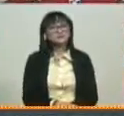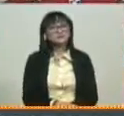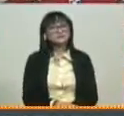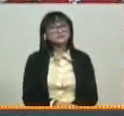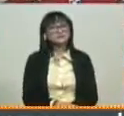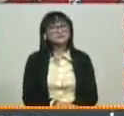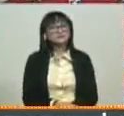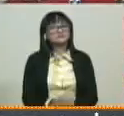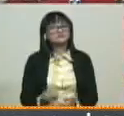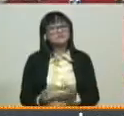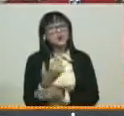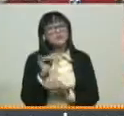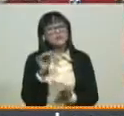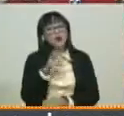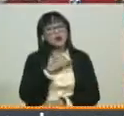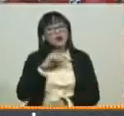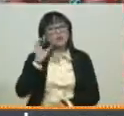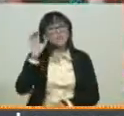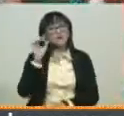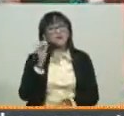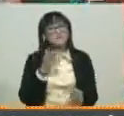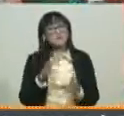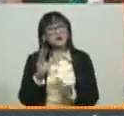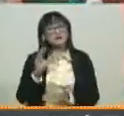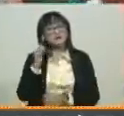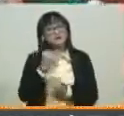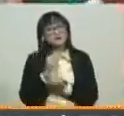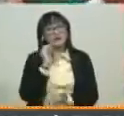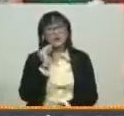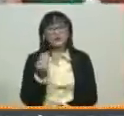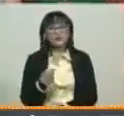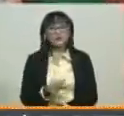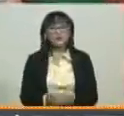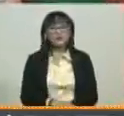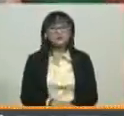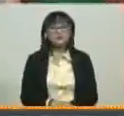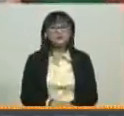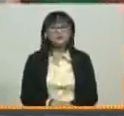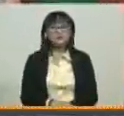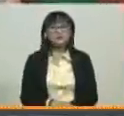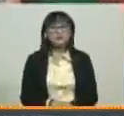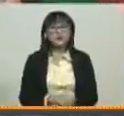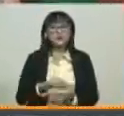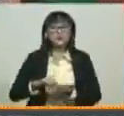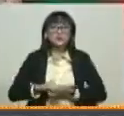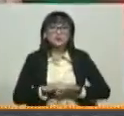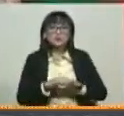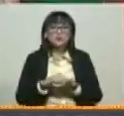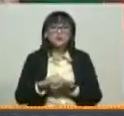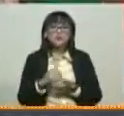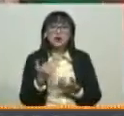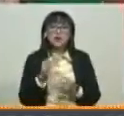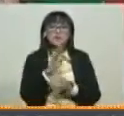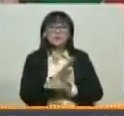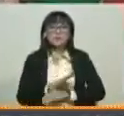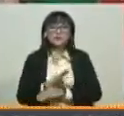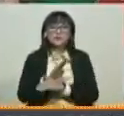nació del carnet de la patria, el Plan Chamba Juvenil. En Trujillo estamos